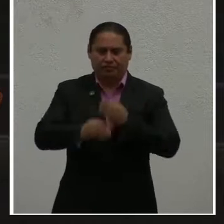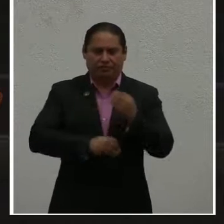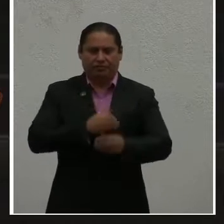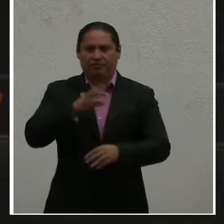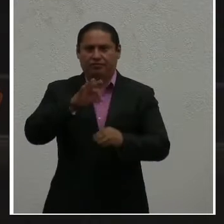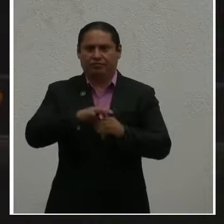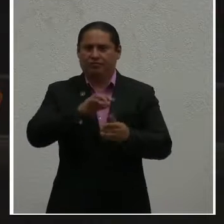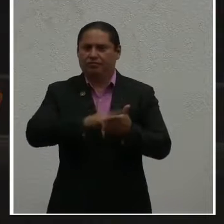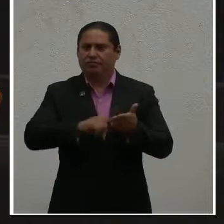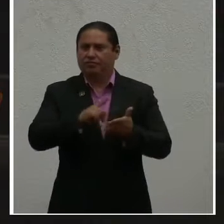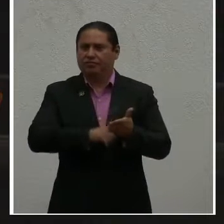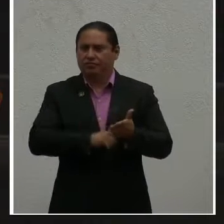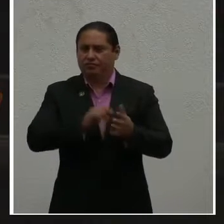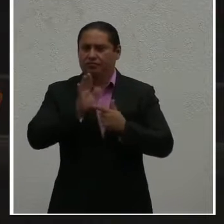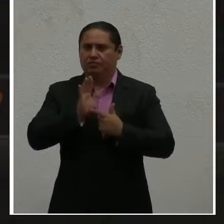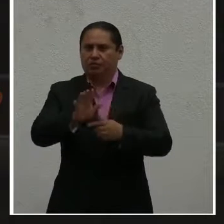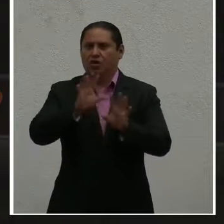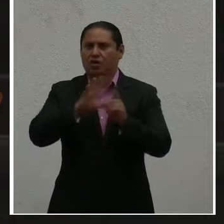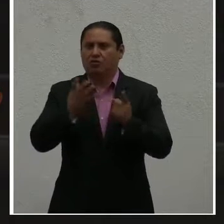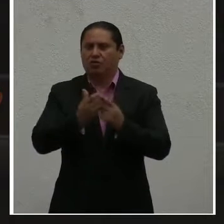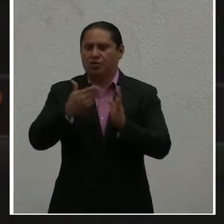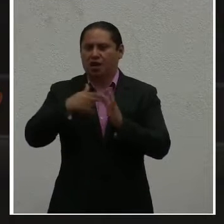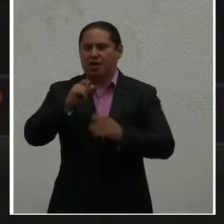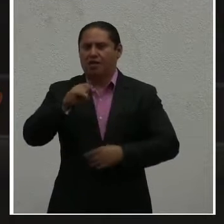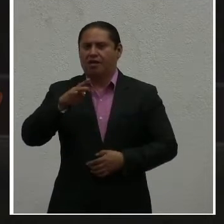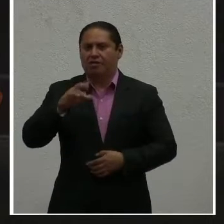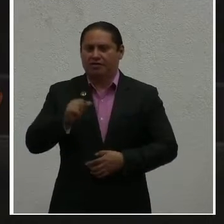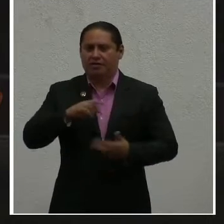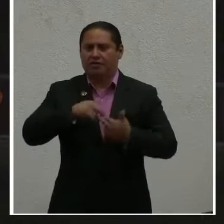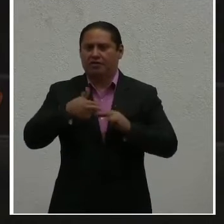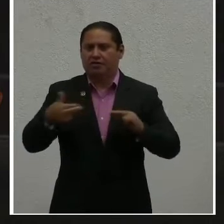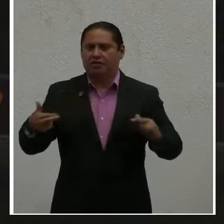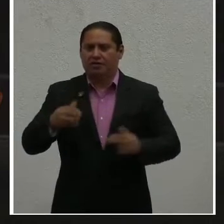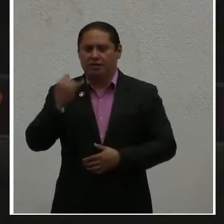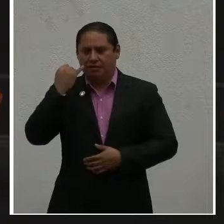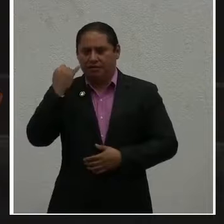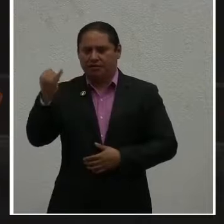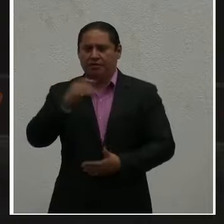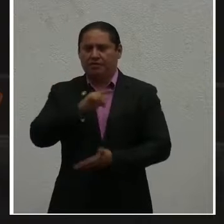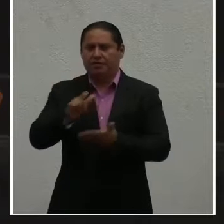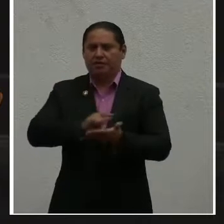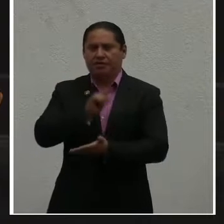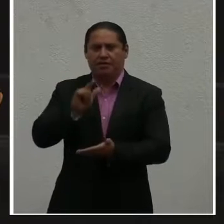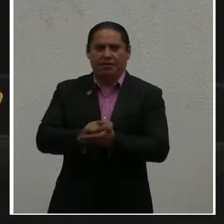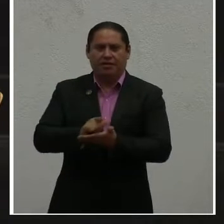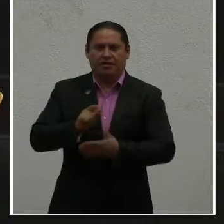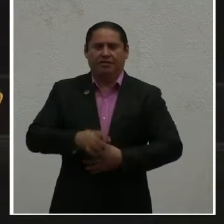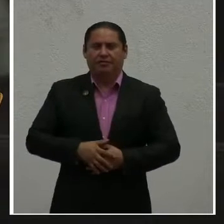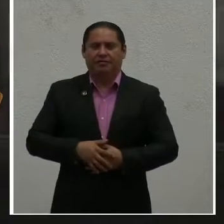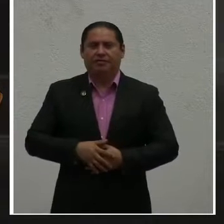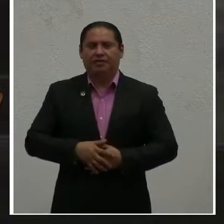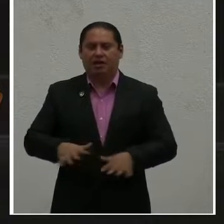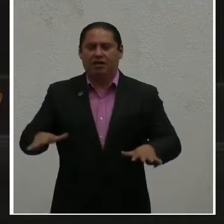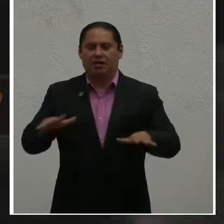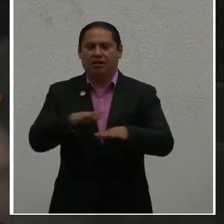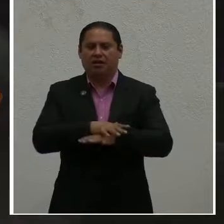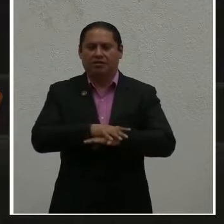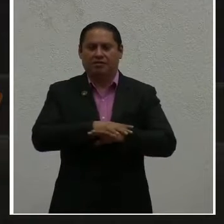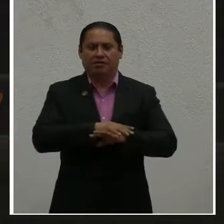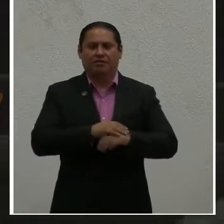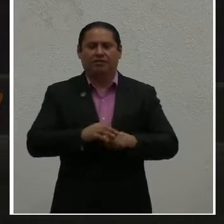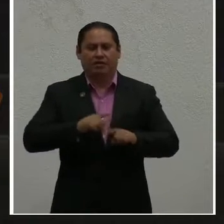dictamen que presenta la Comisión de Hacienda relativo a la iniciativa de decreto por el que se reforman